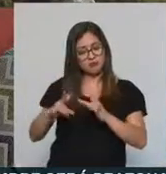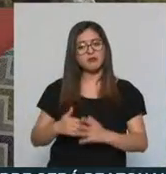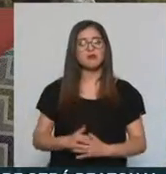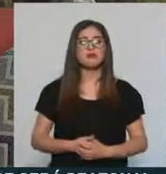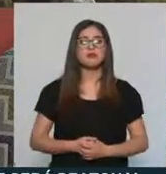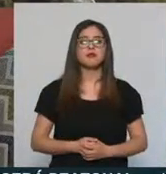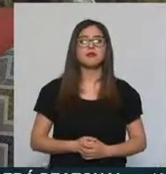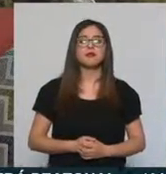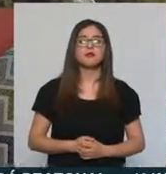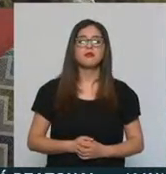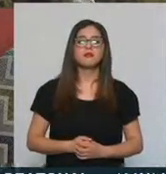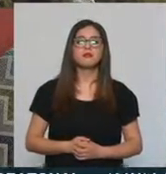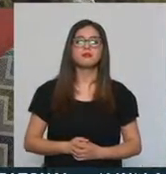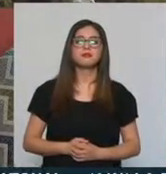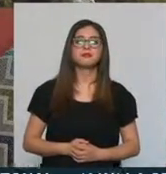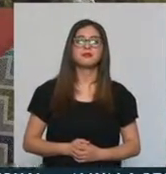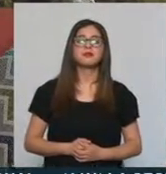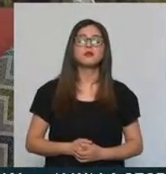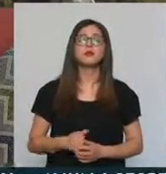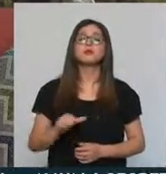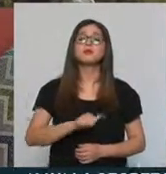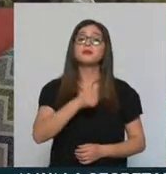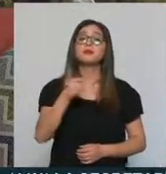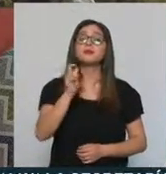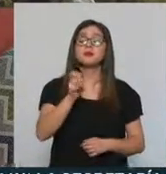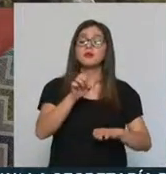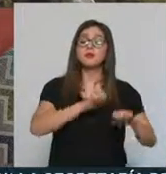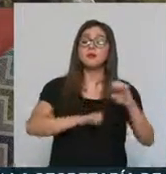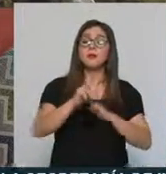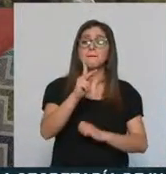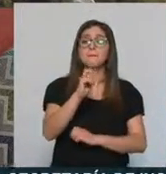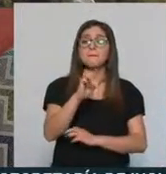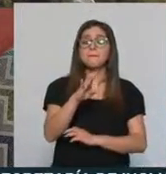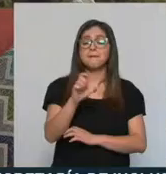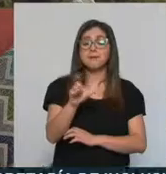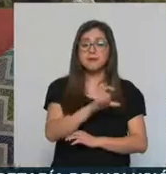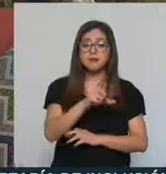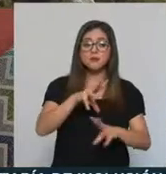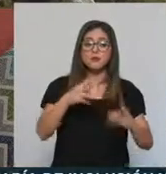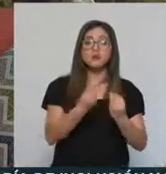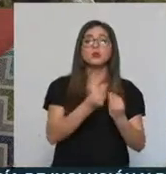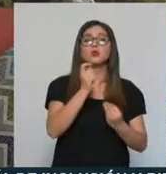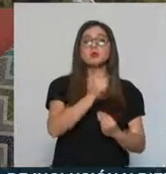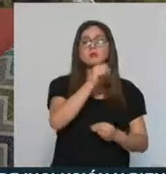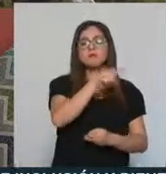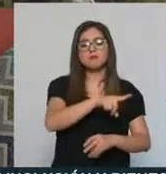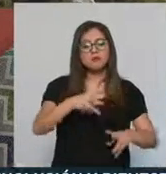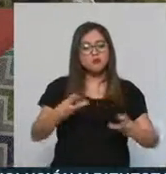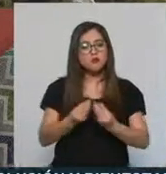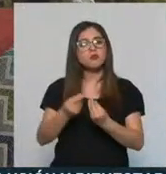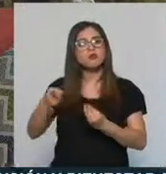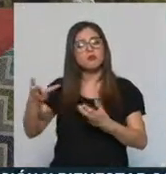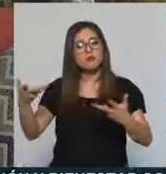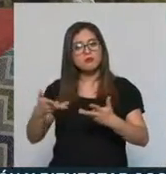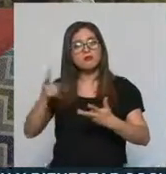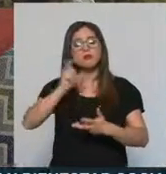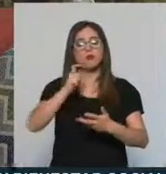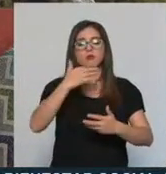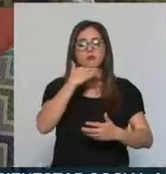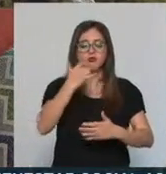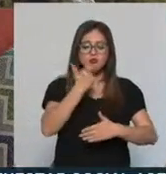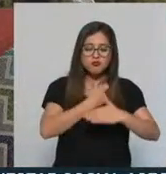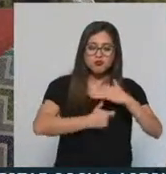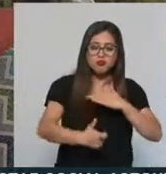empresa Pemex, que es una paraestatal del gobierno mexicano, ha estado involucrado en esta operación, tanto en la entrega de sobornos